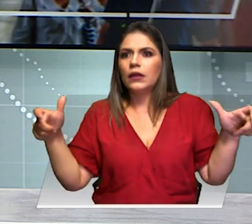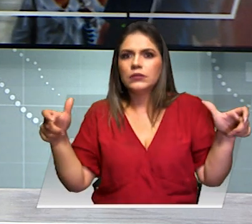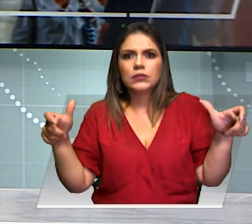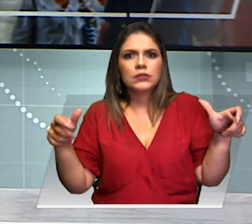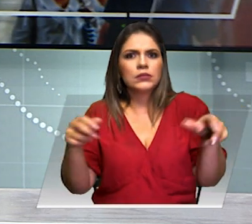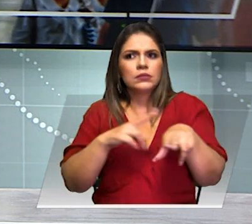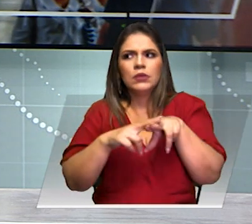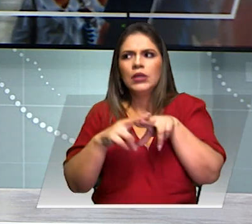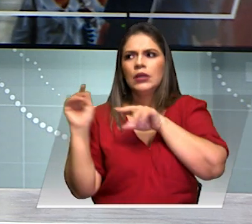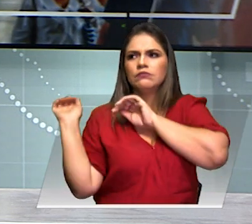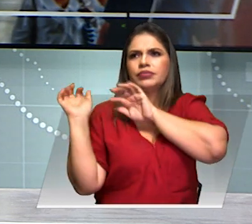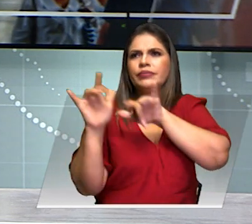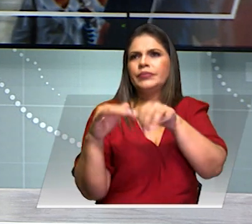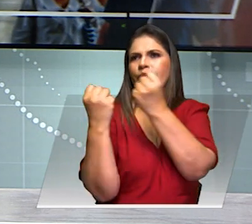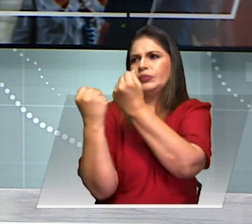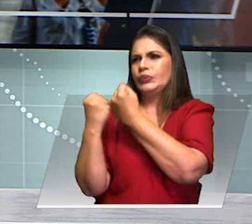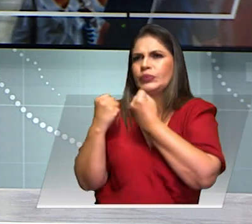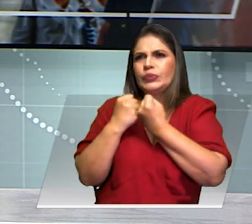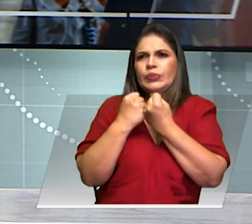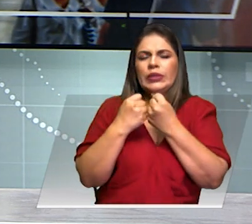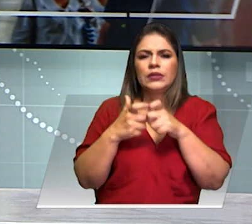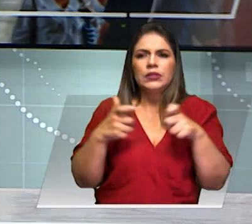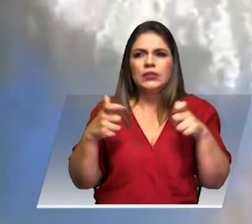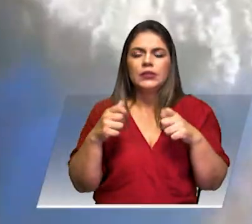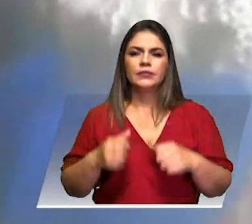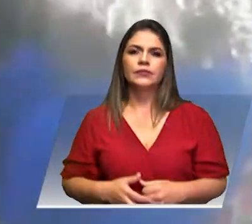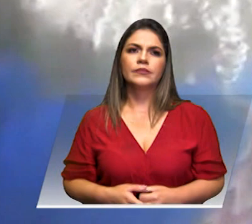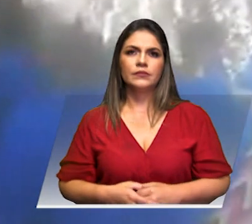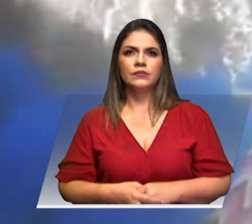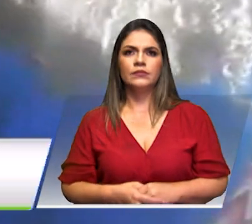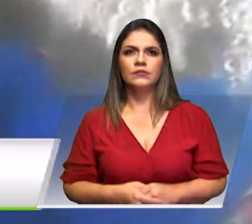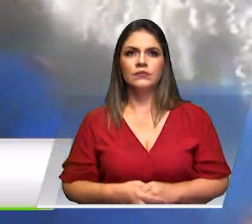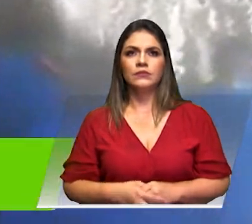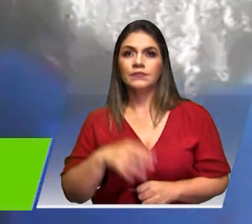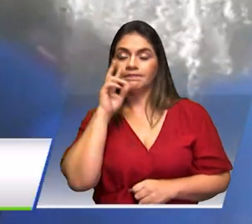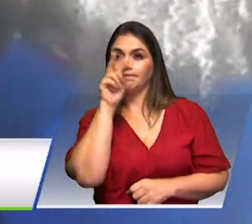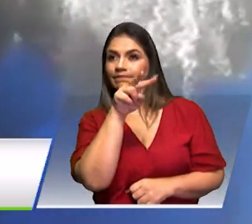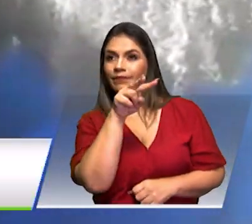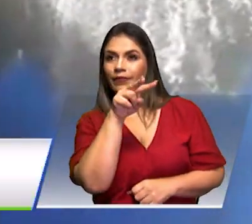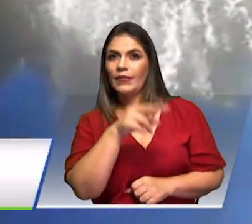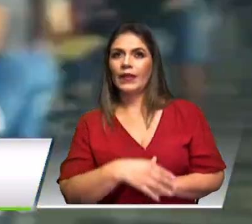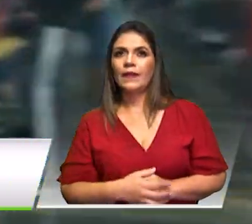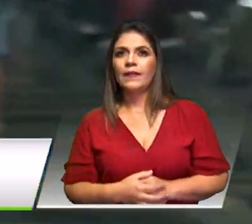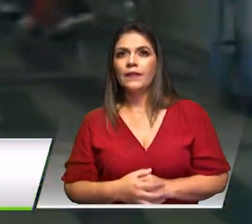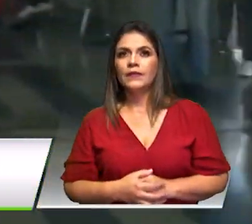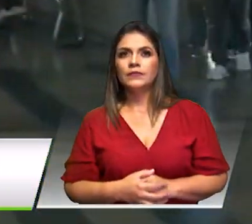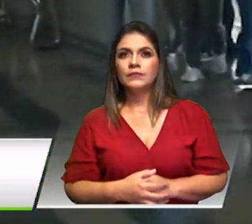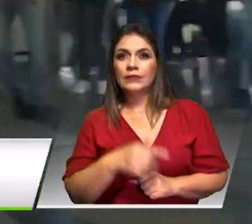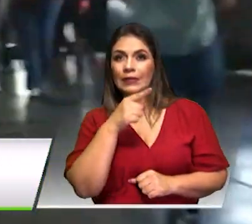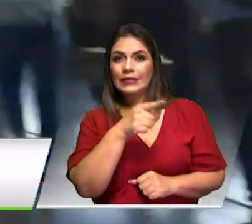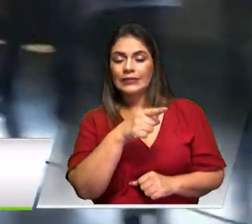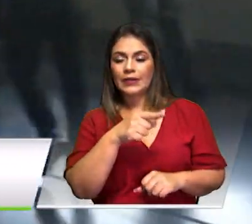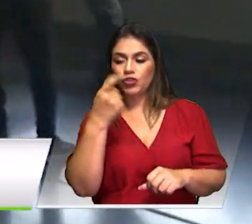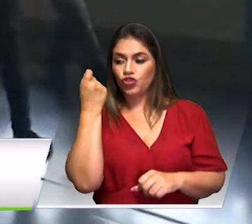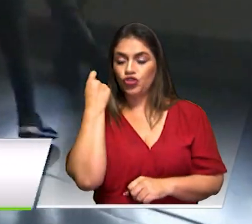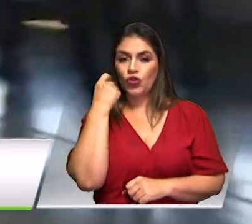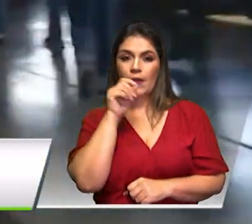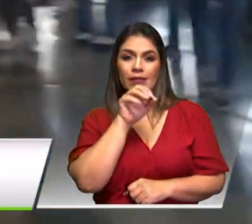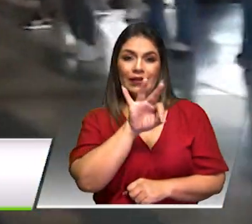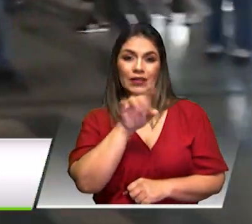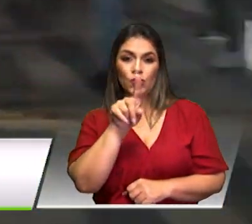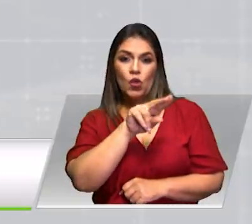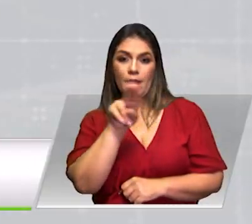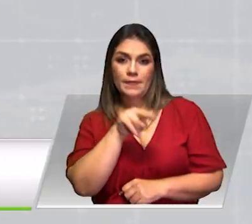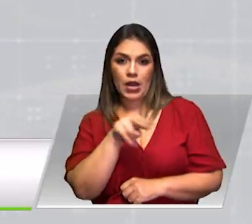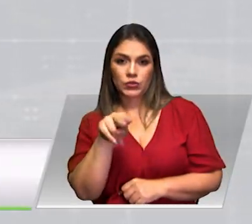en el sistema masivo de transporte así estaban algunas estaciones del metro de medellín el miércoles 31 de marzo